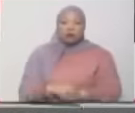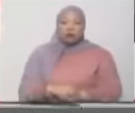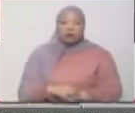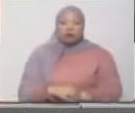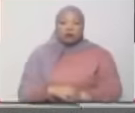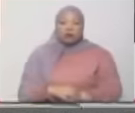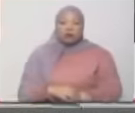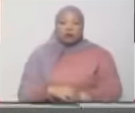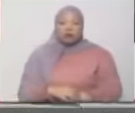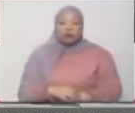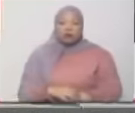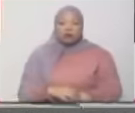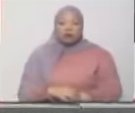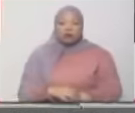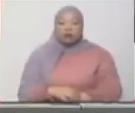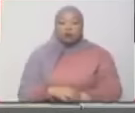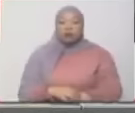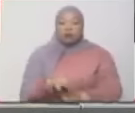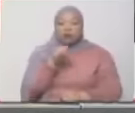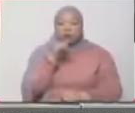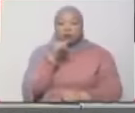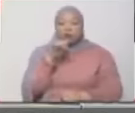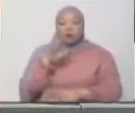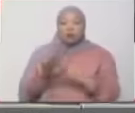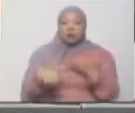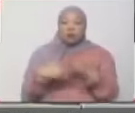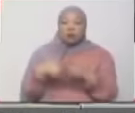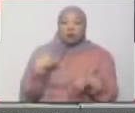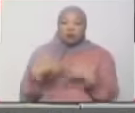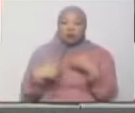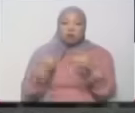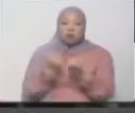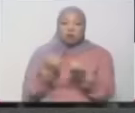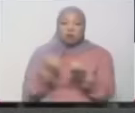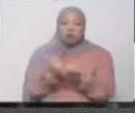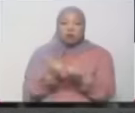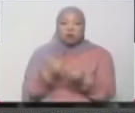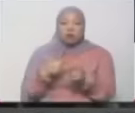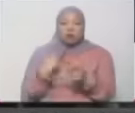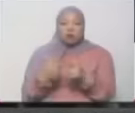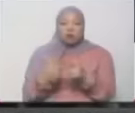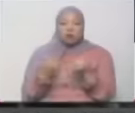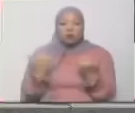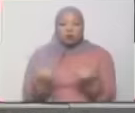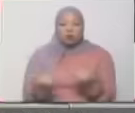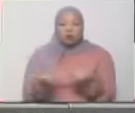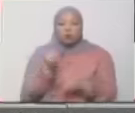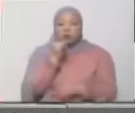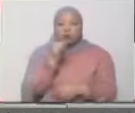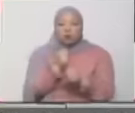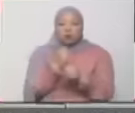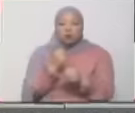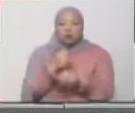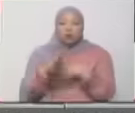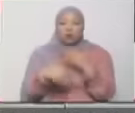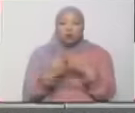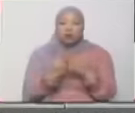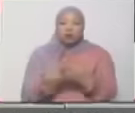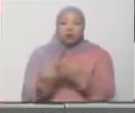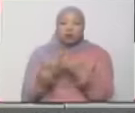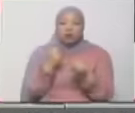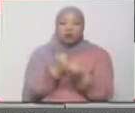ustedes se acuerdan, Diosdado, Jorge, no sé, en esta época, Ricardo Menéndez y una generación ahí